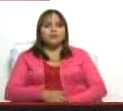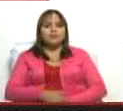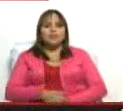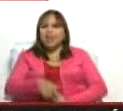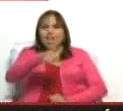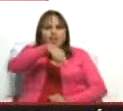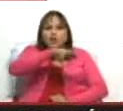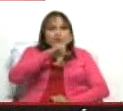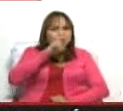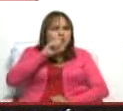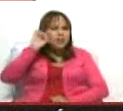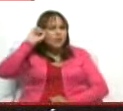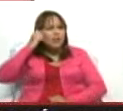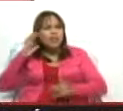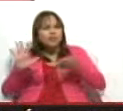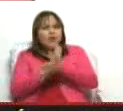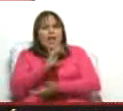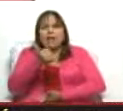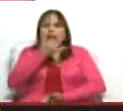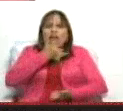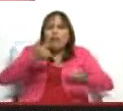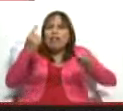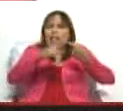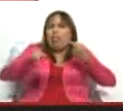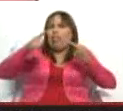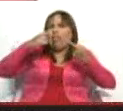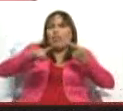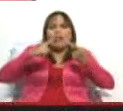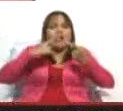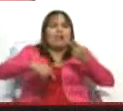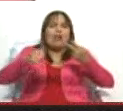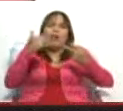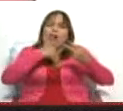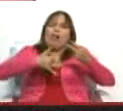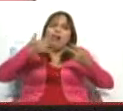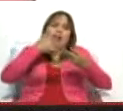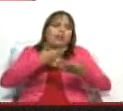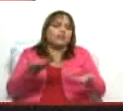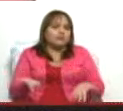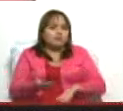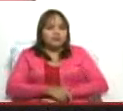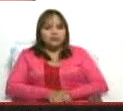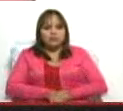pata. Ni siquiera para, ¿cómo se llama?